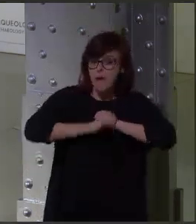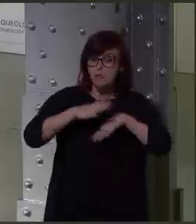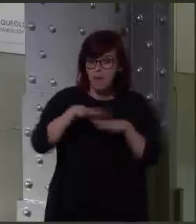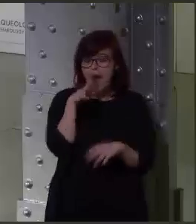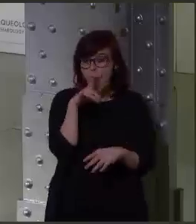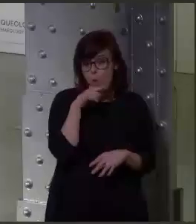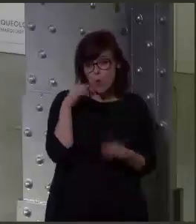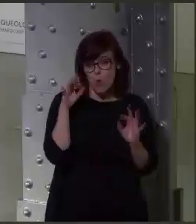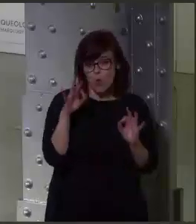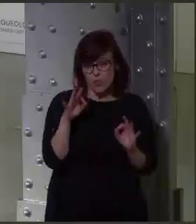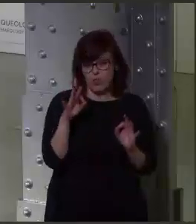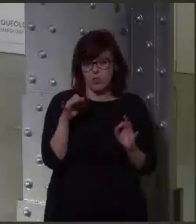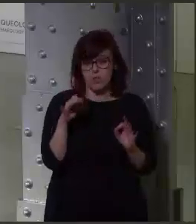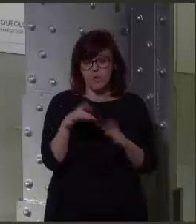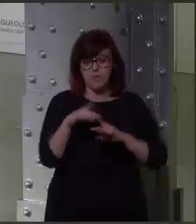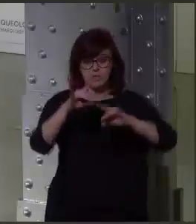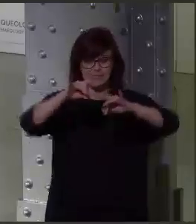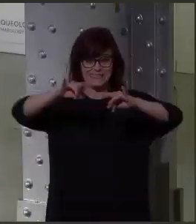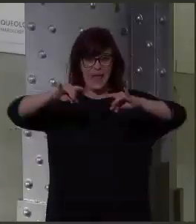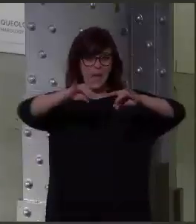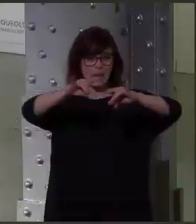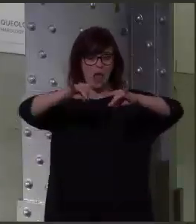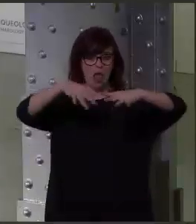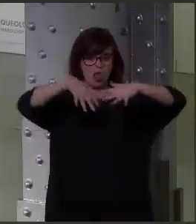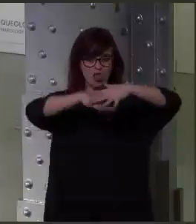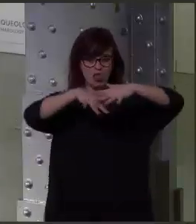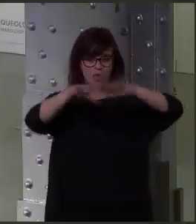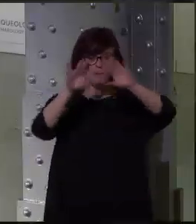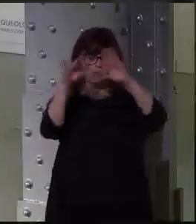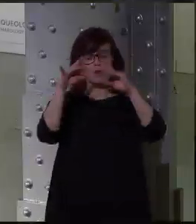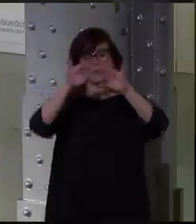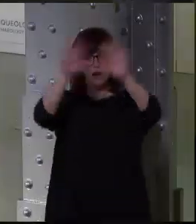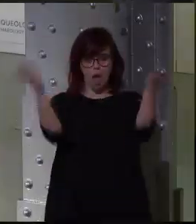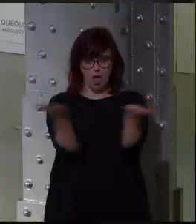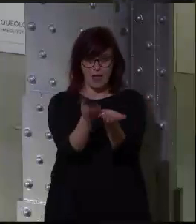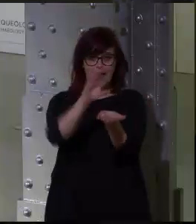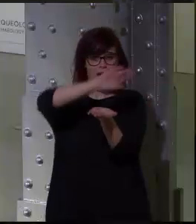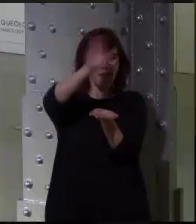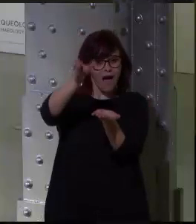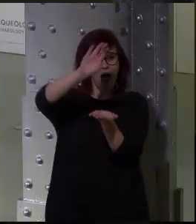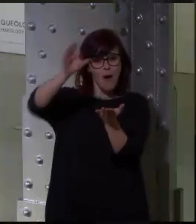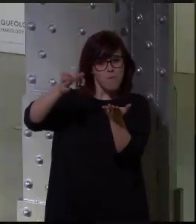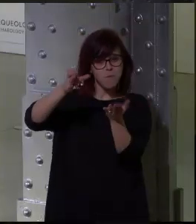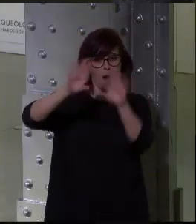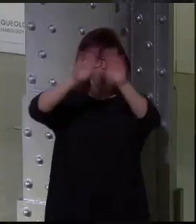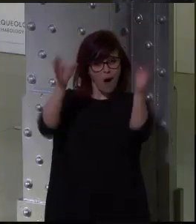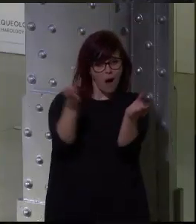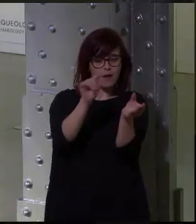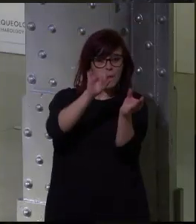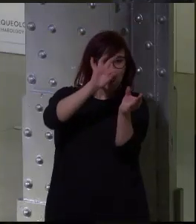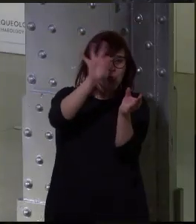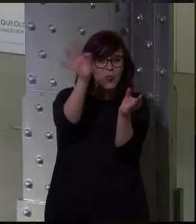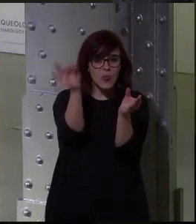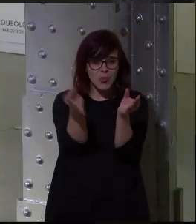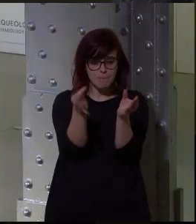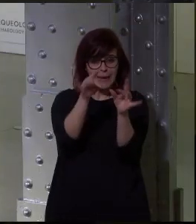agua dulce está en el subsuelo, en el nivel freático. Bien, pues esa canica que tenemos ahí, la grande